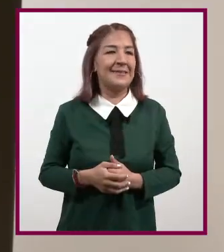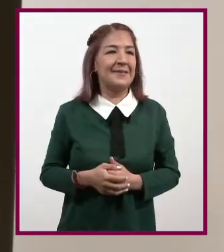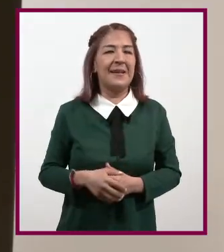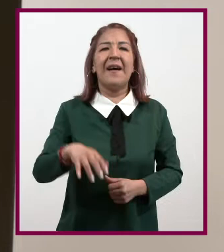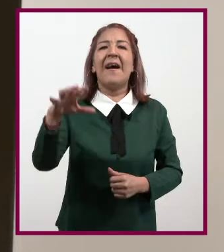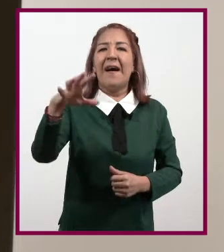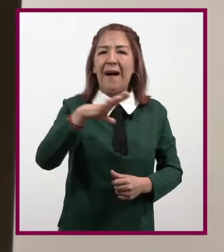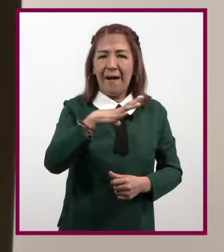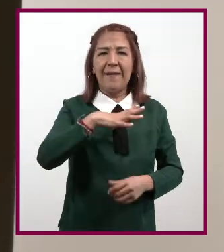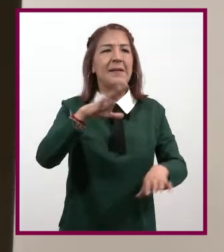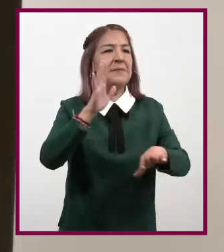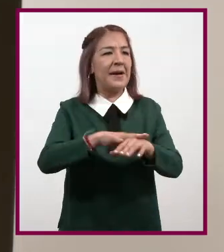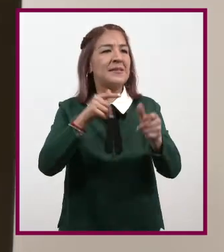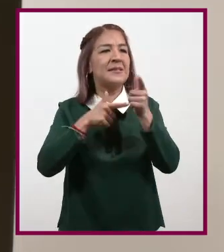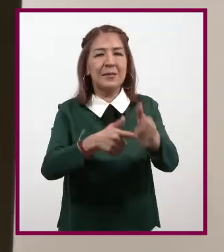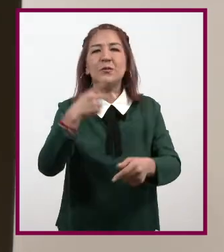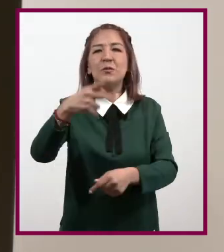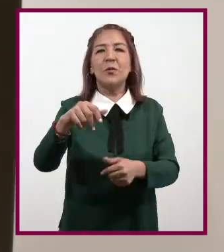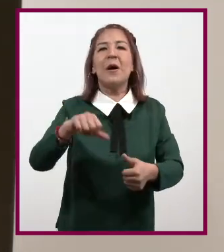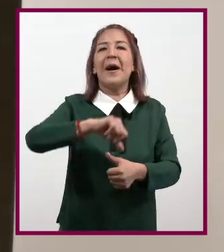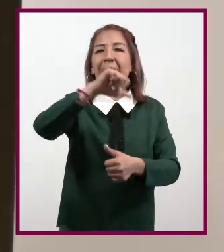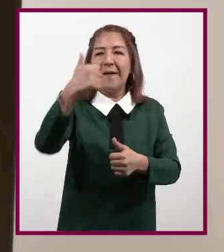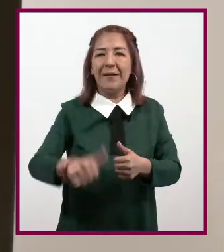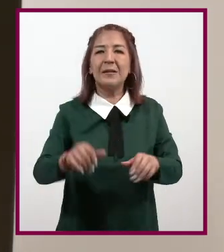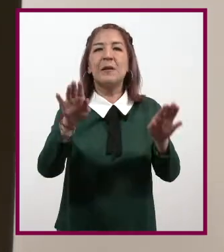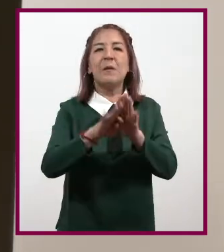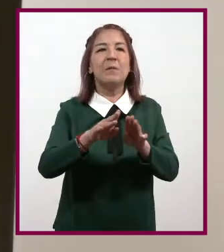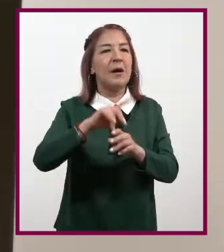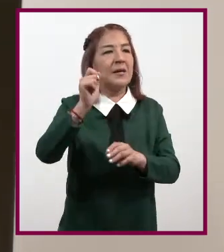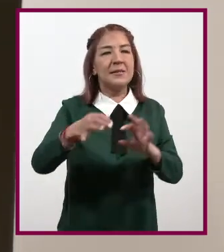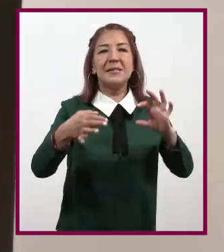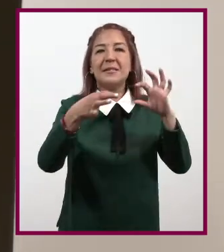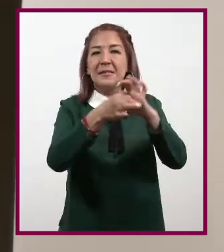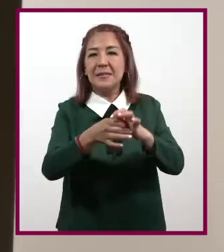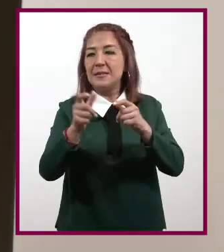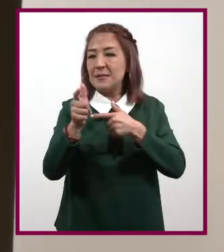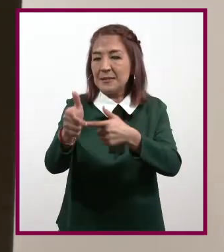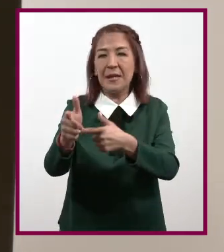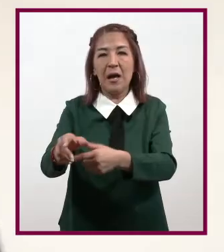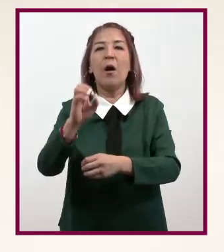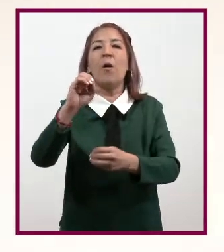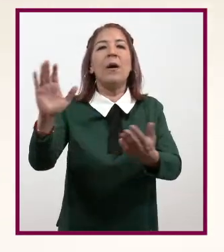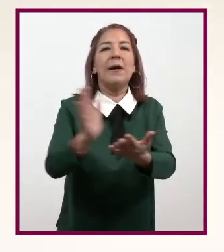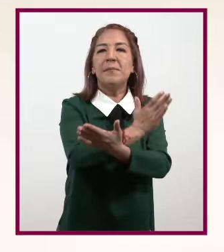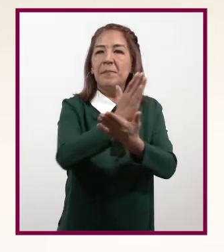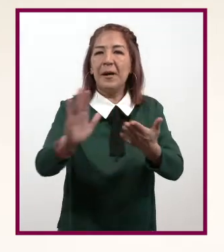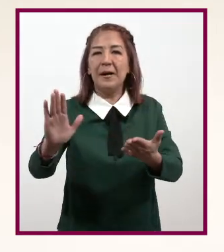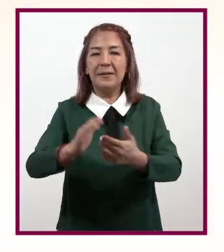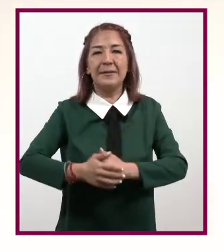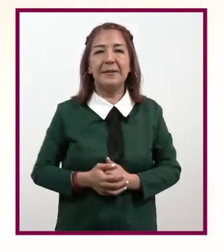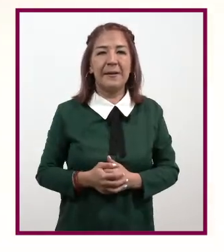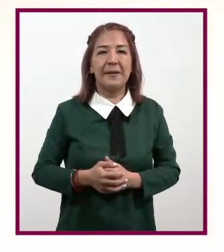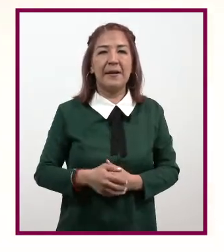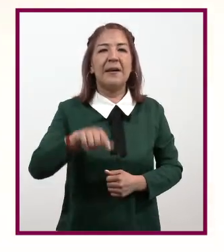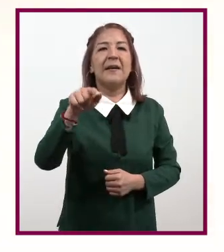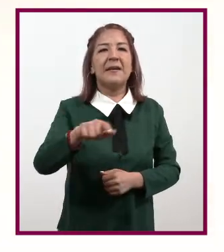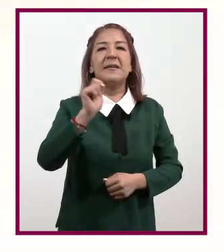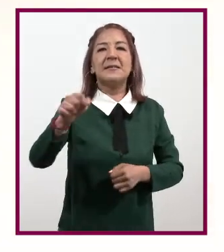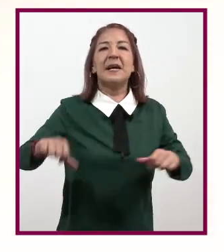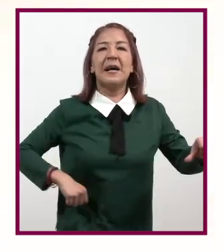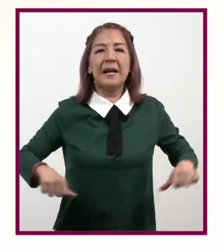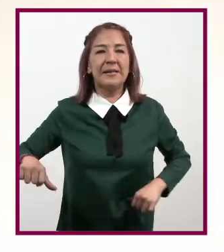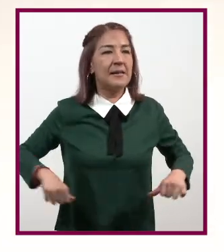¿Existe una continuidad en tus obras? Es decir, ¿una va llevando a la otra o son independientes? Es que, de hecho, yo creo que la